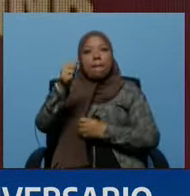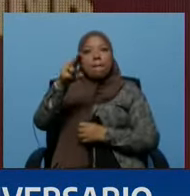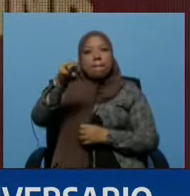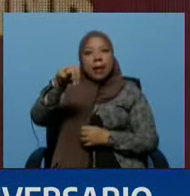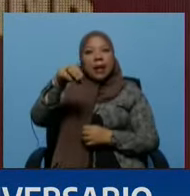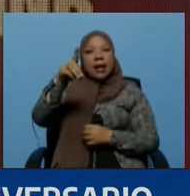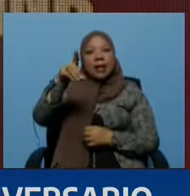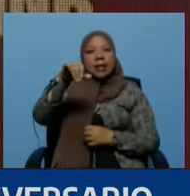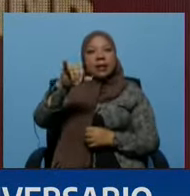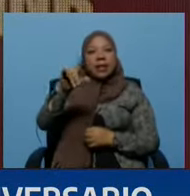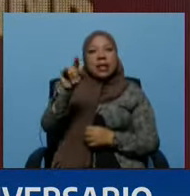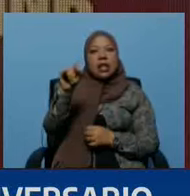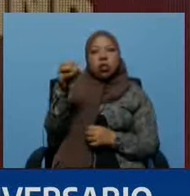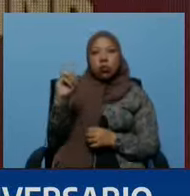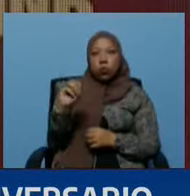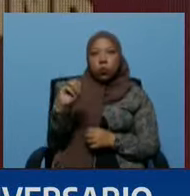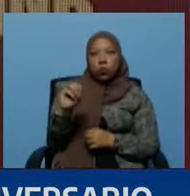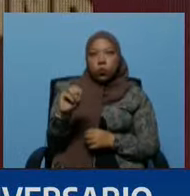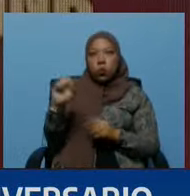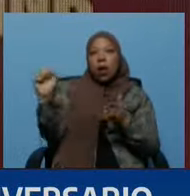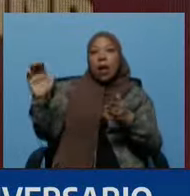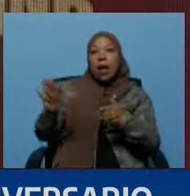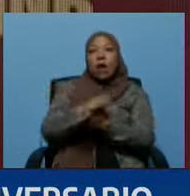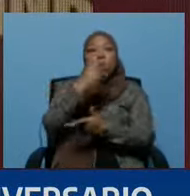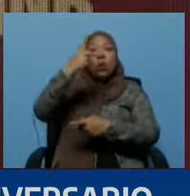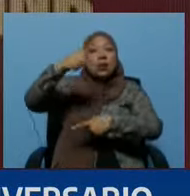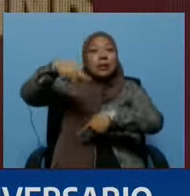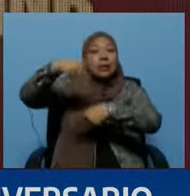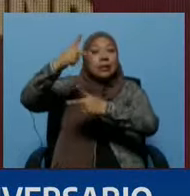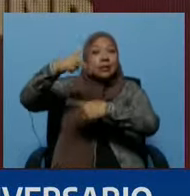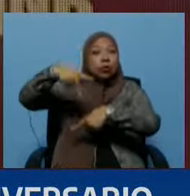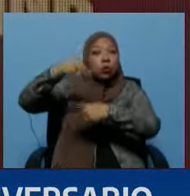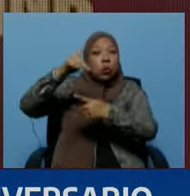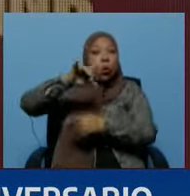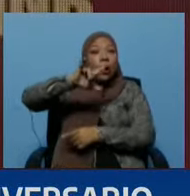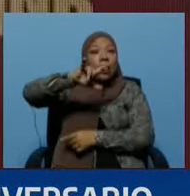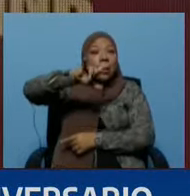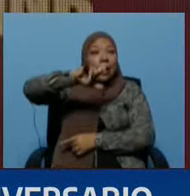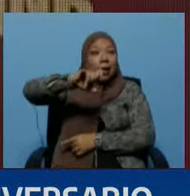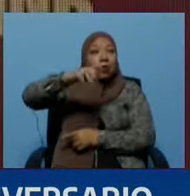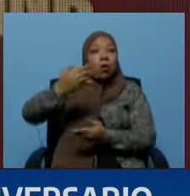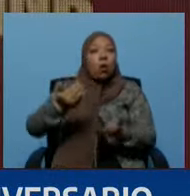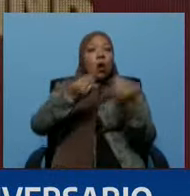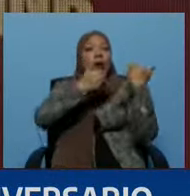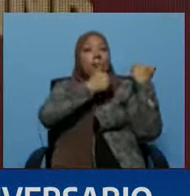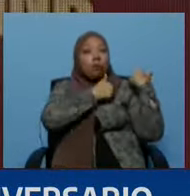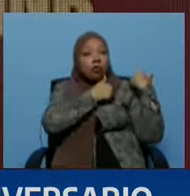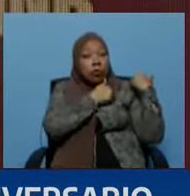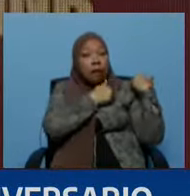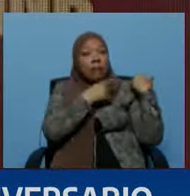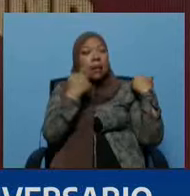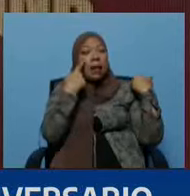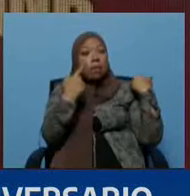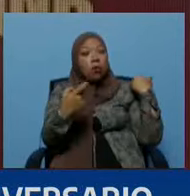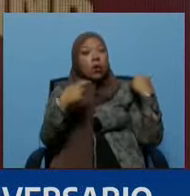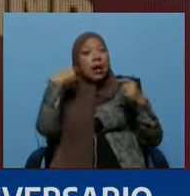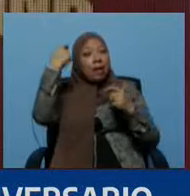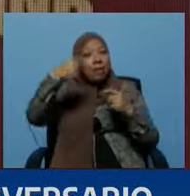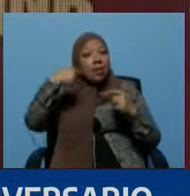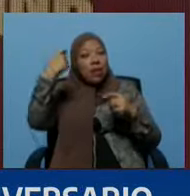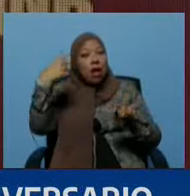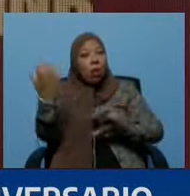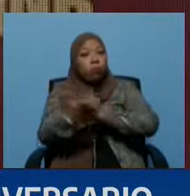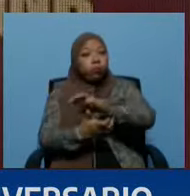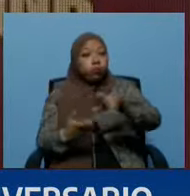Instagram. Acuso a TikTok y acuso a Instagram de su responsabilidad en la instalación del odio